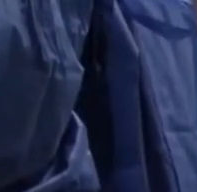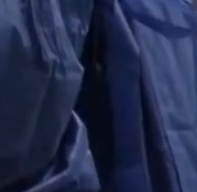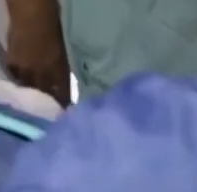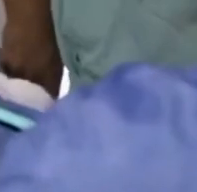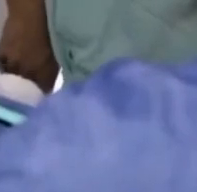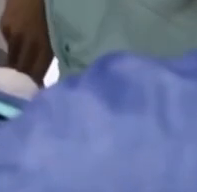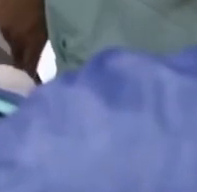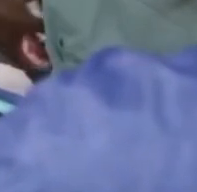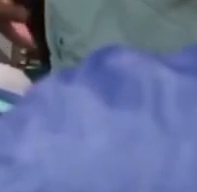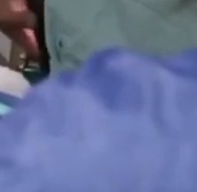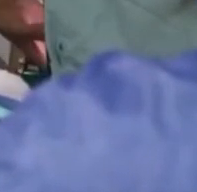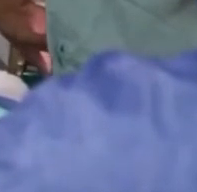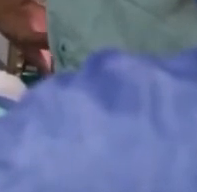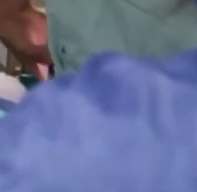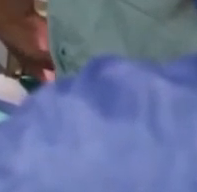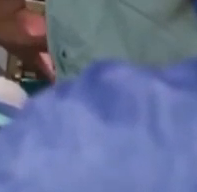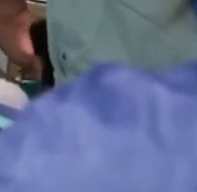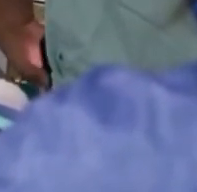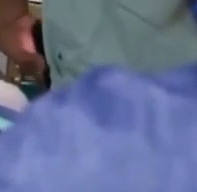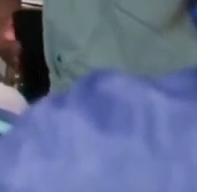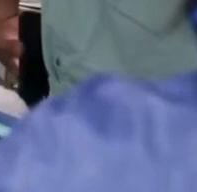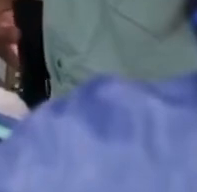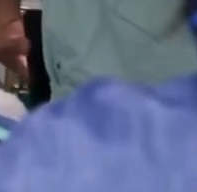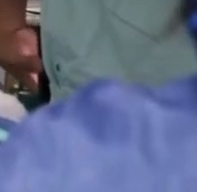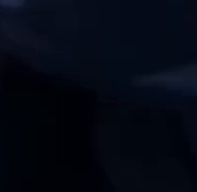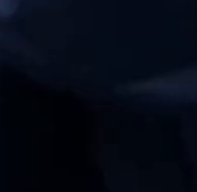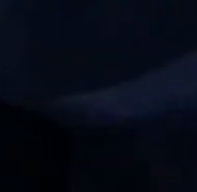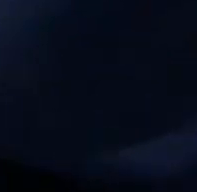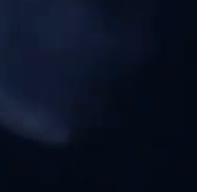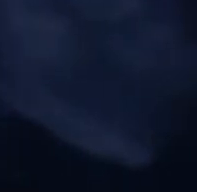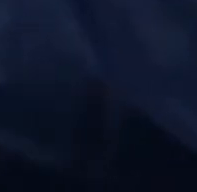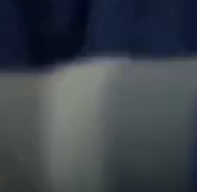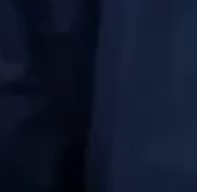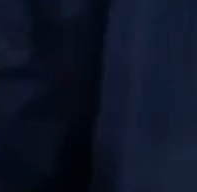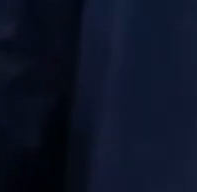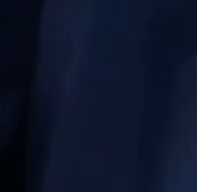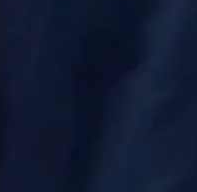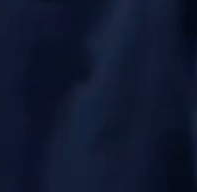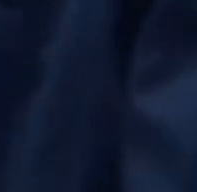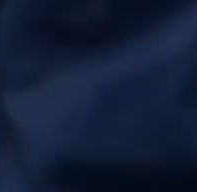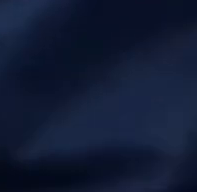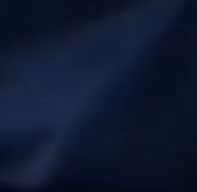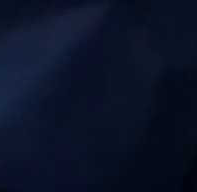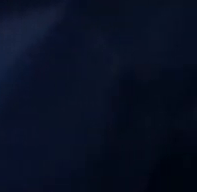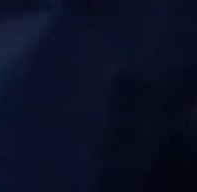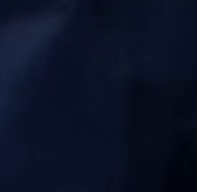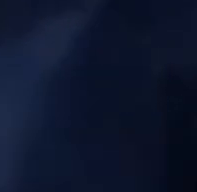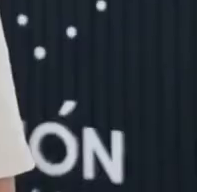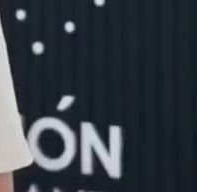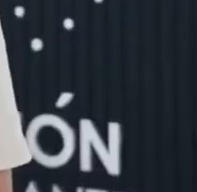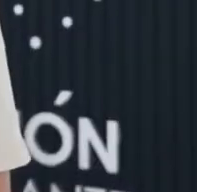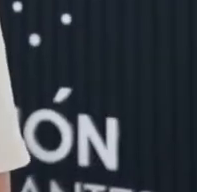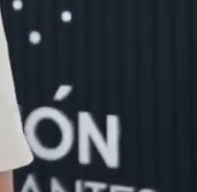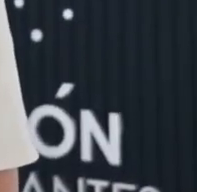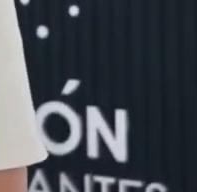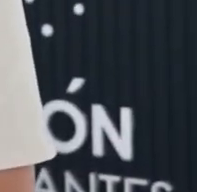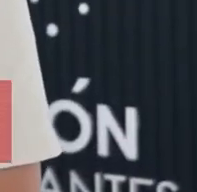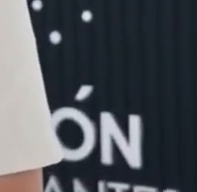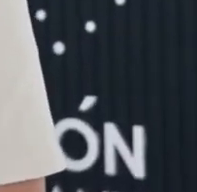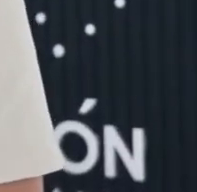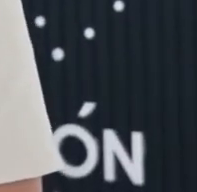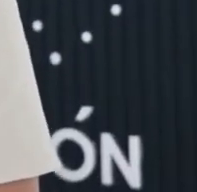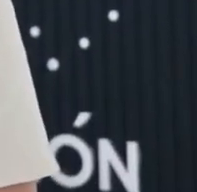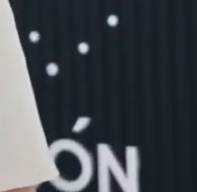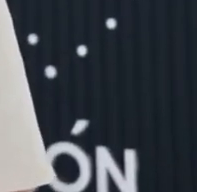por varios años tuvo que viajar 3 veces por semana para recibir su diálisis y hemodiálisis. Llevamos esperando, como les digo, desde hace un